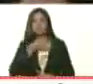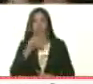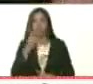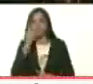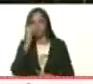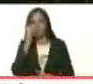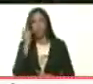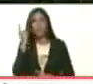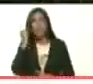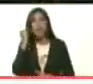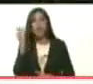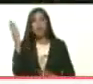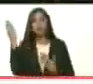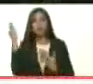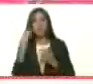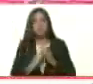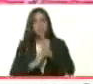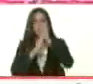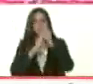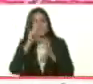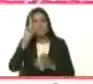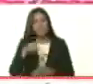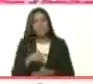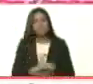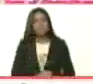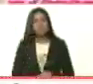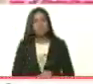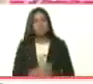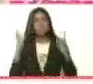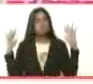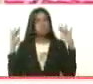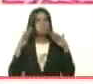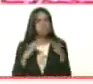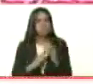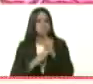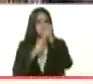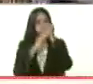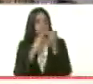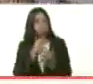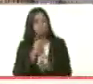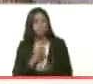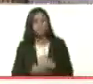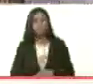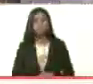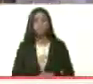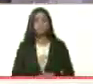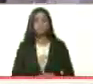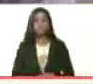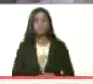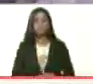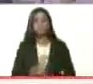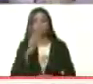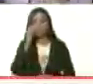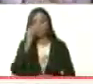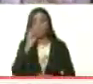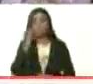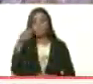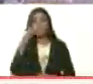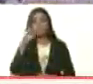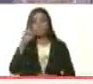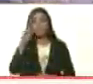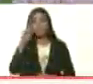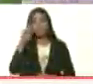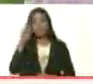Sociales, lideresa también de multitudes. A Giovanni Peña, presidente del